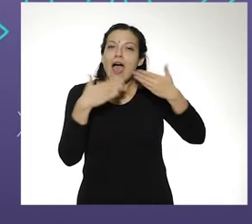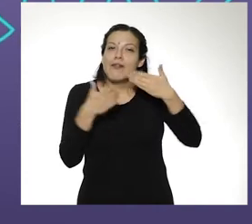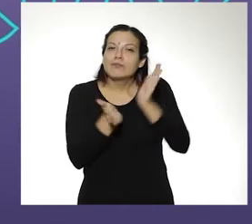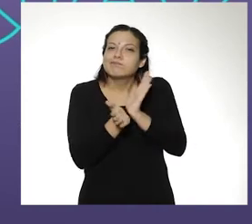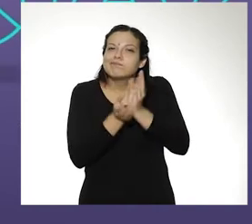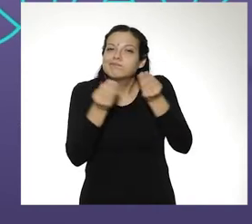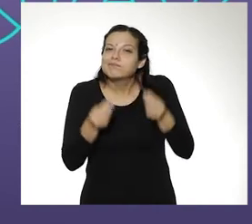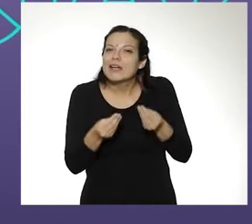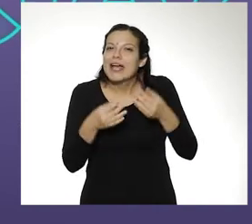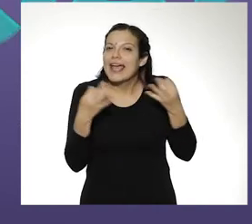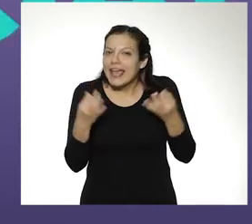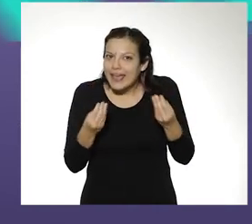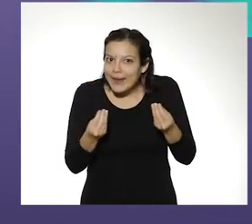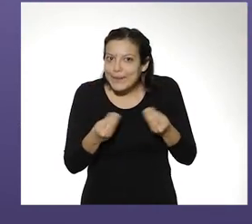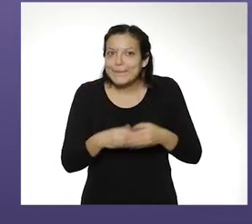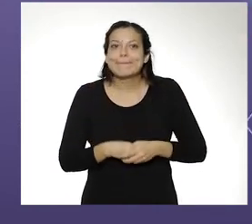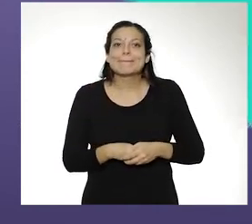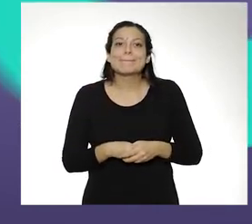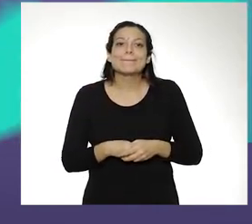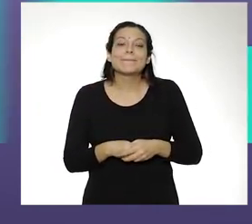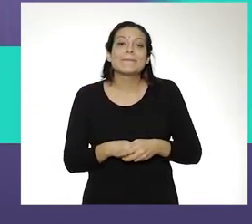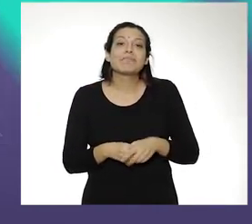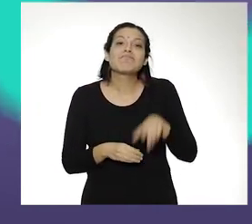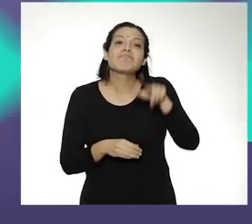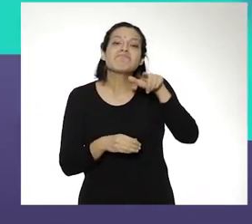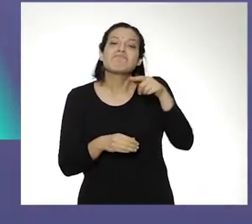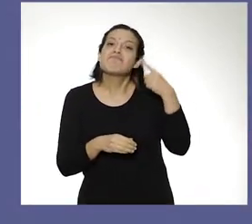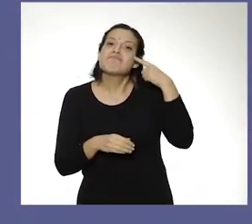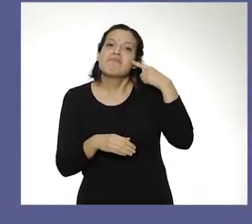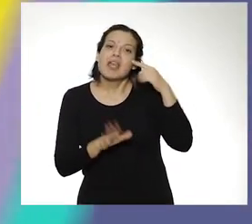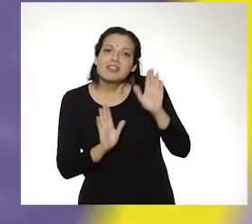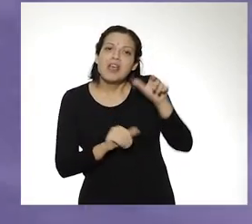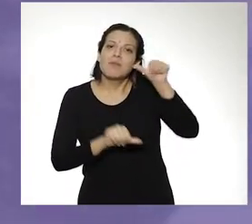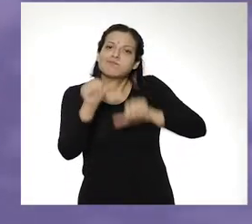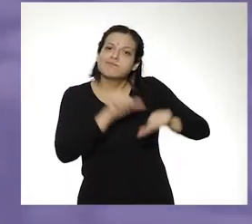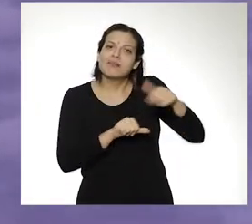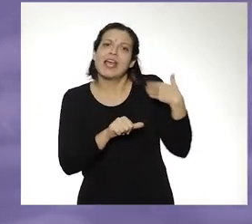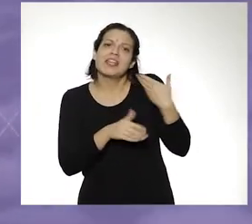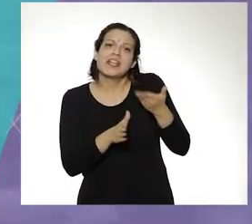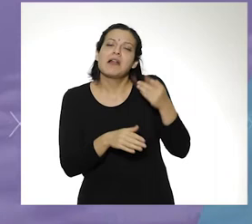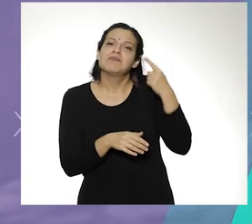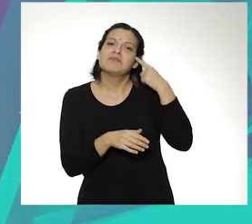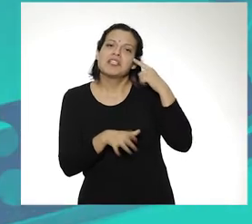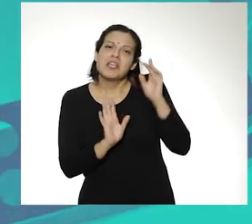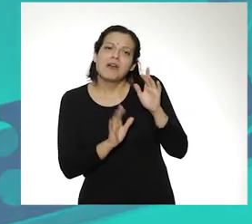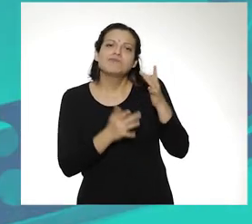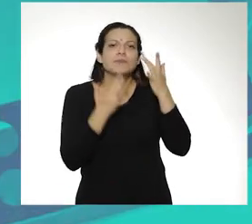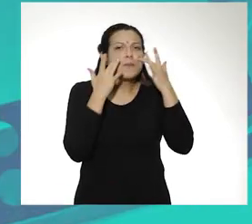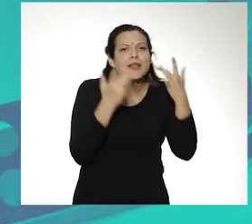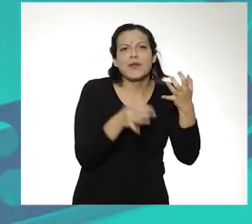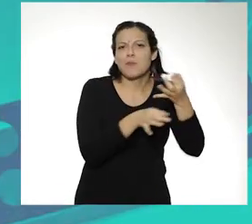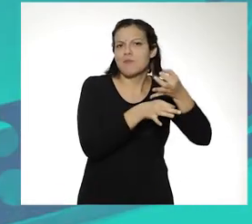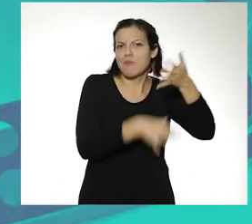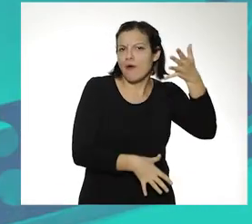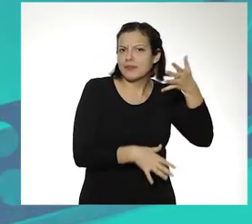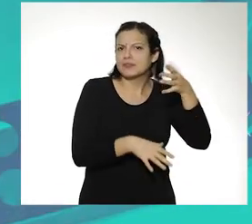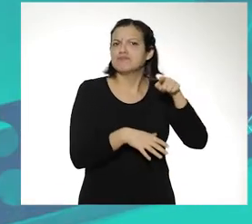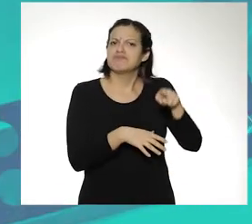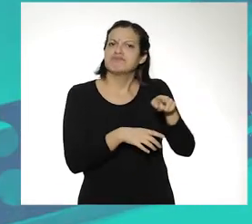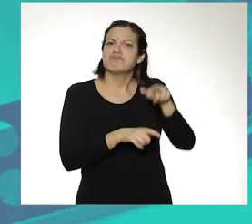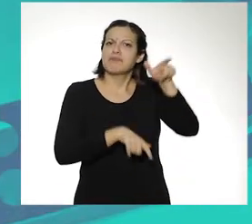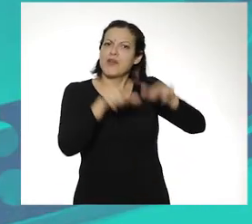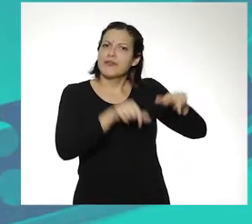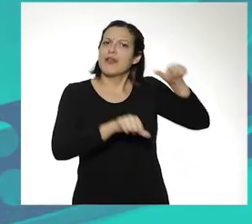hablamos de la ciencia? Cuando uno piensa en ciencia, en general piensa en la investigación profesional, en lo que hacen